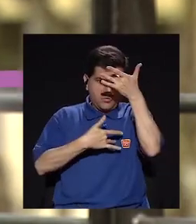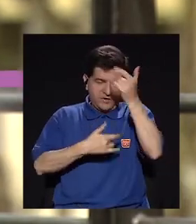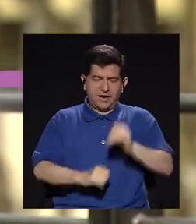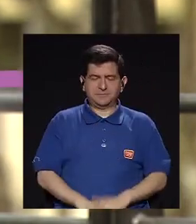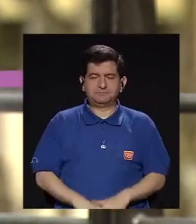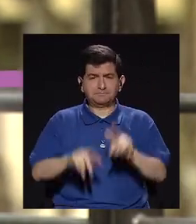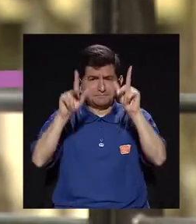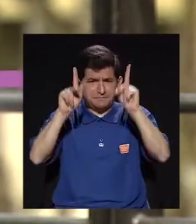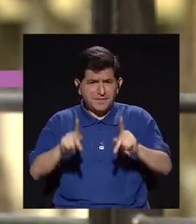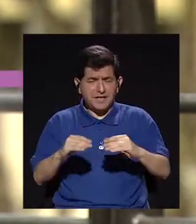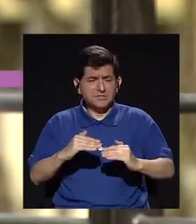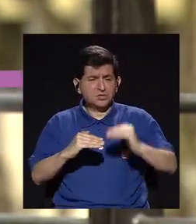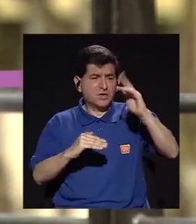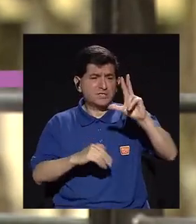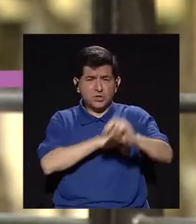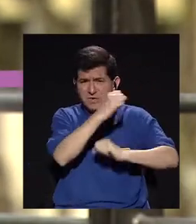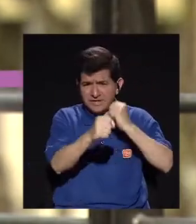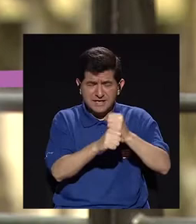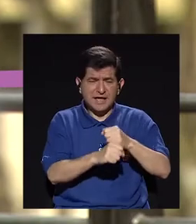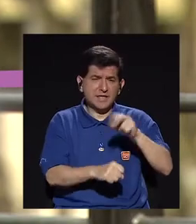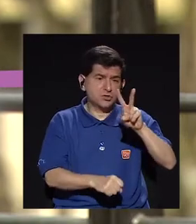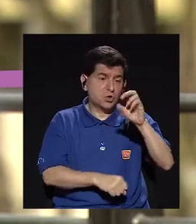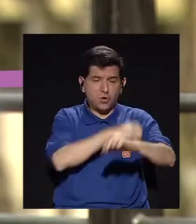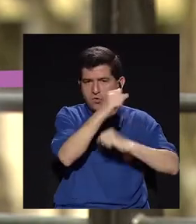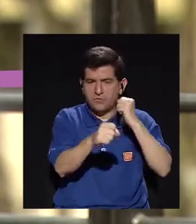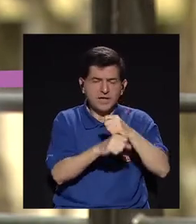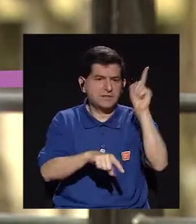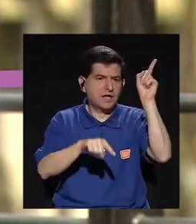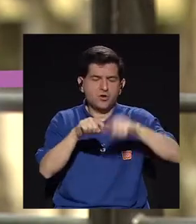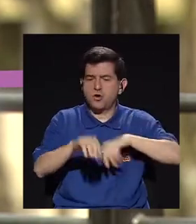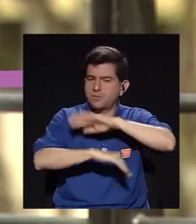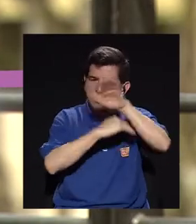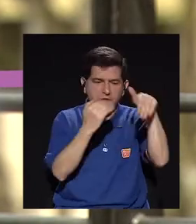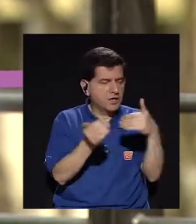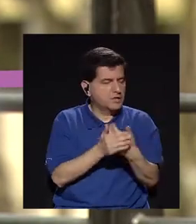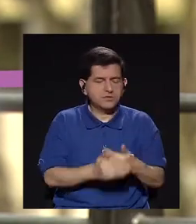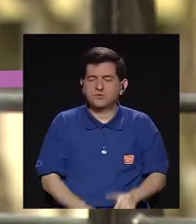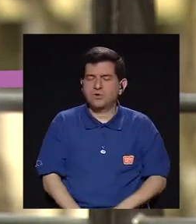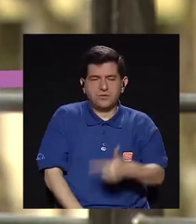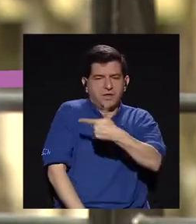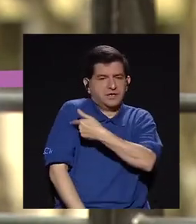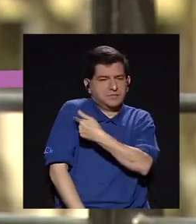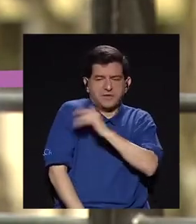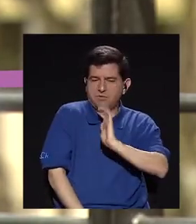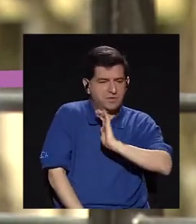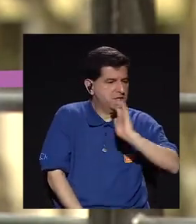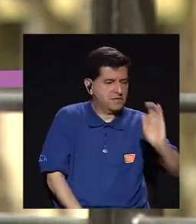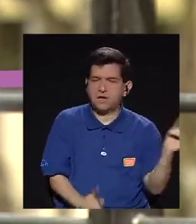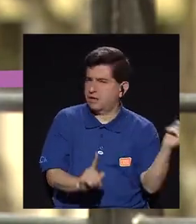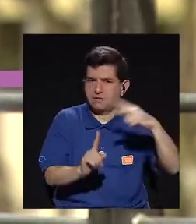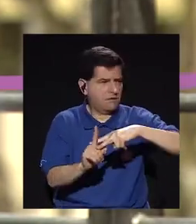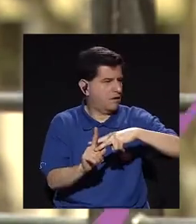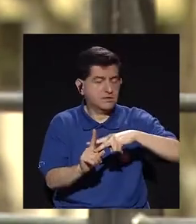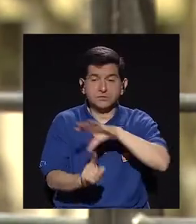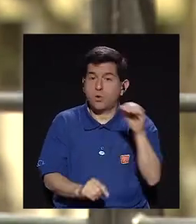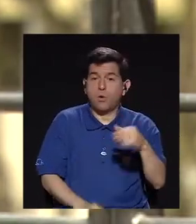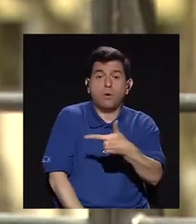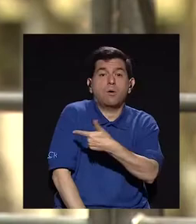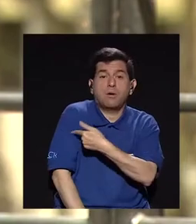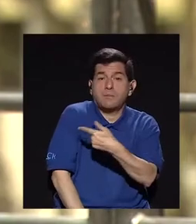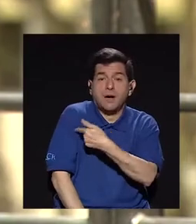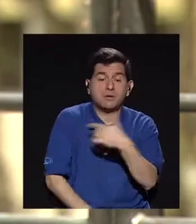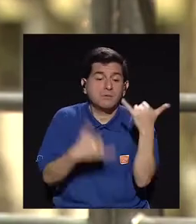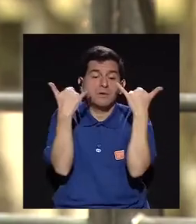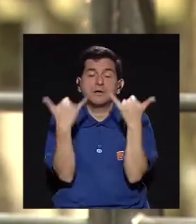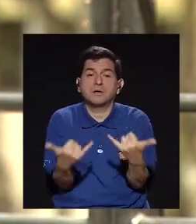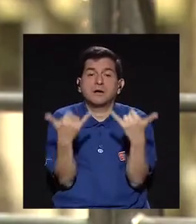maneras, para una persona de más de 30 años, de más de 20 años, no podemos poner todas las vacunas que se aplicaban en la infancia. O incluso hay vacunas